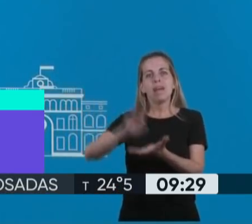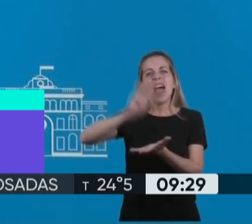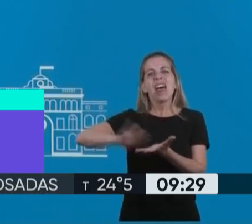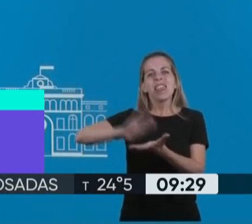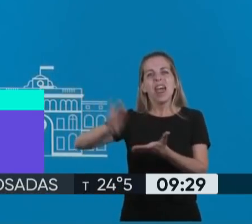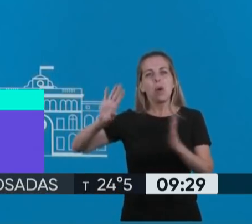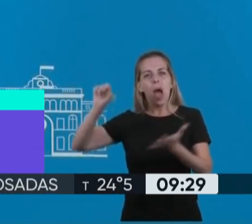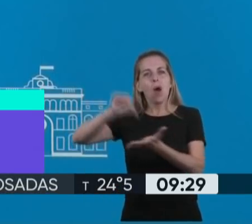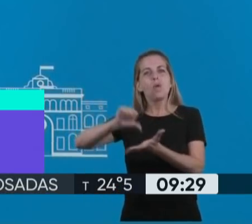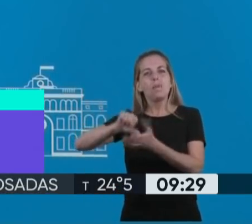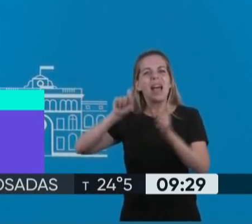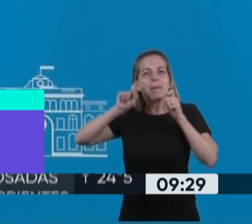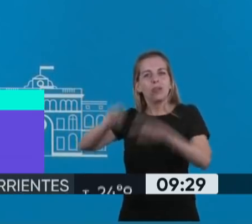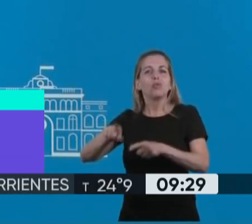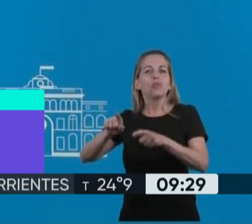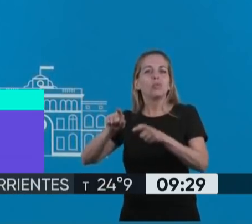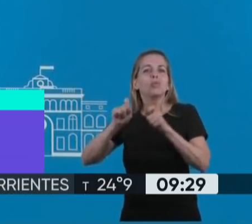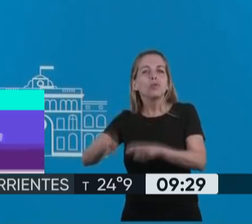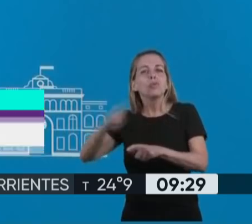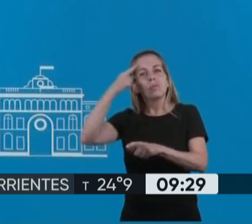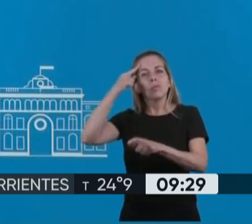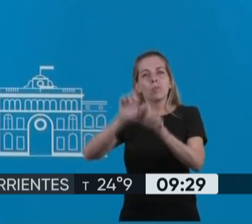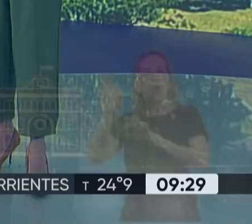para llevar adelante su proyecto político.